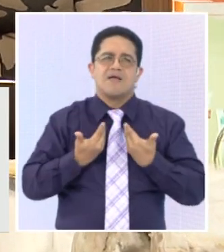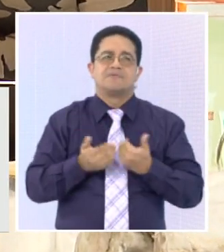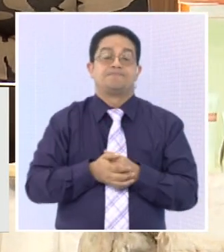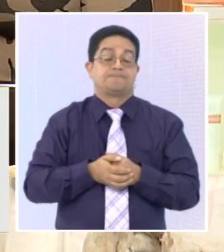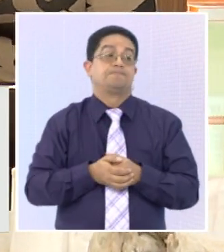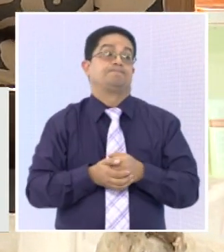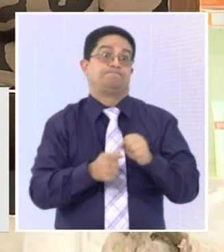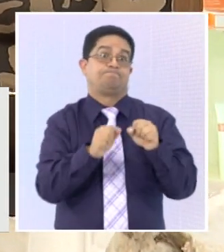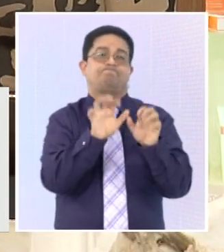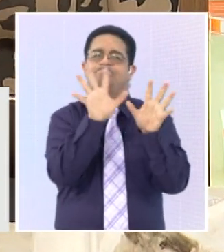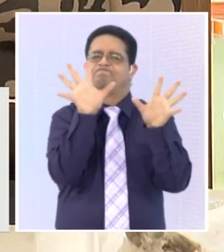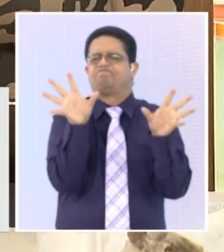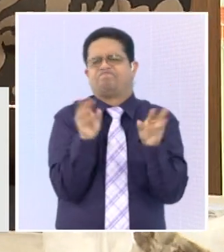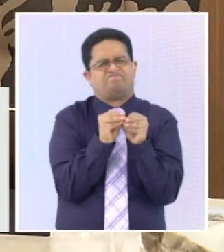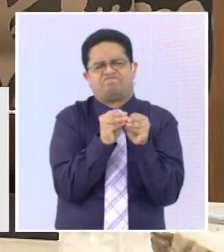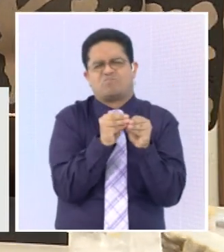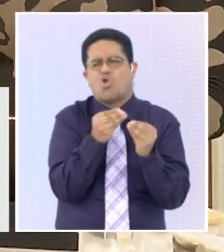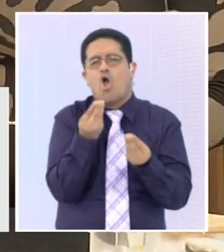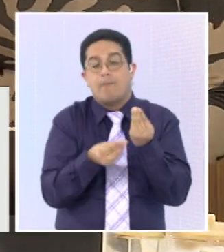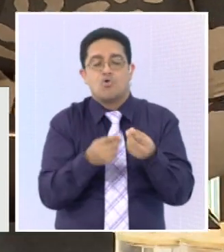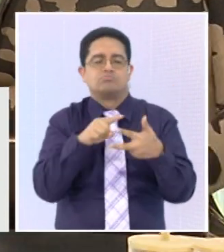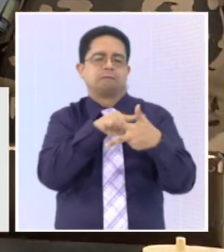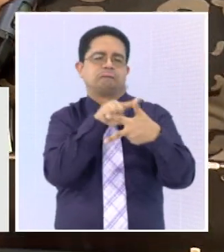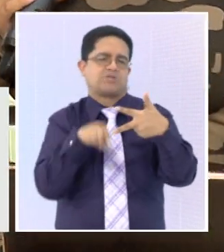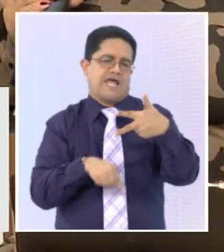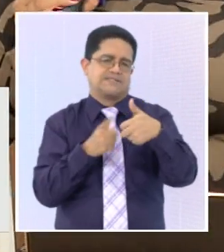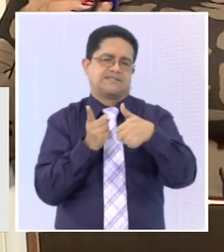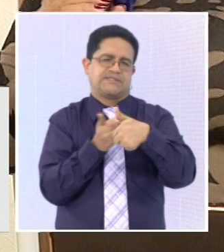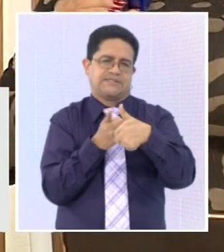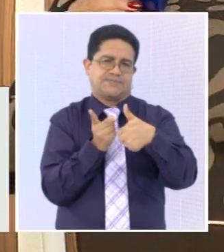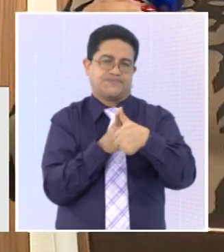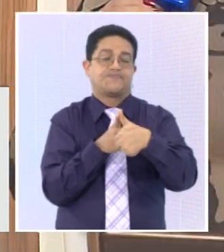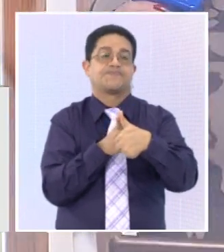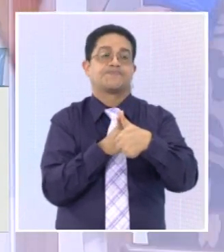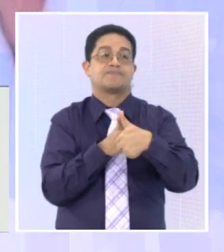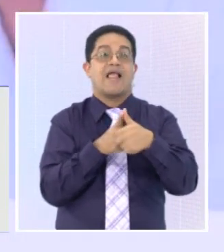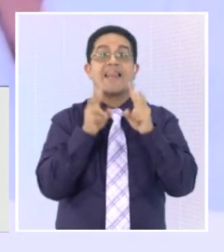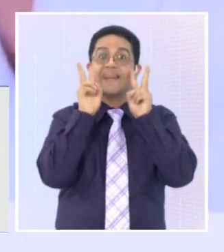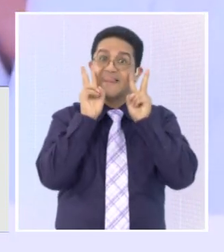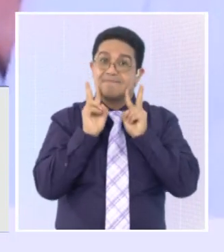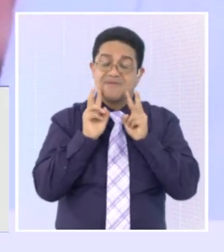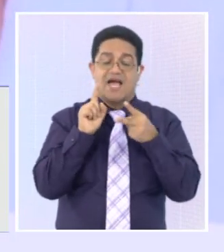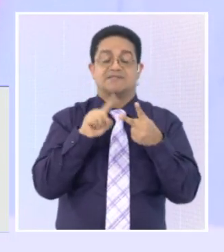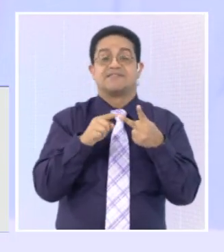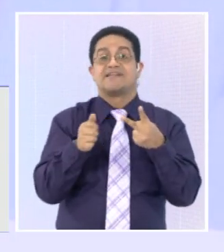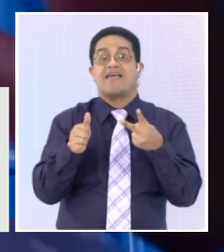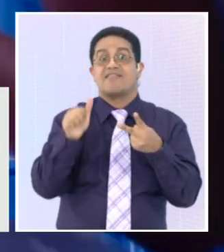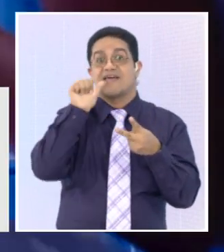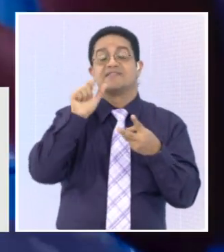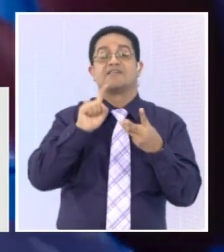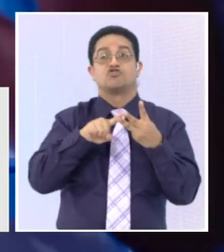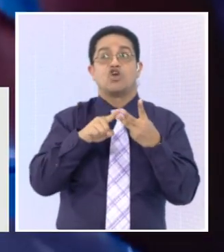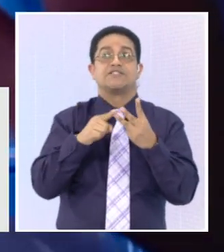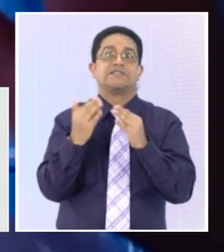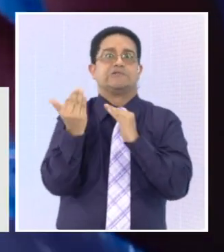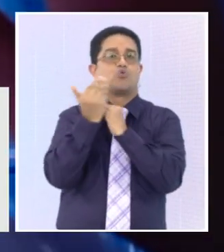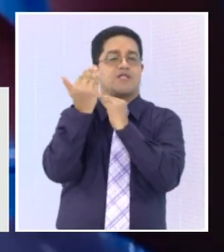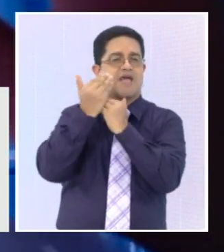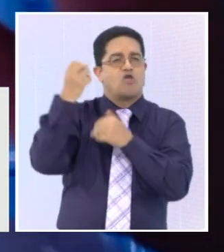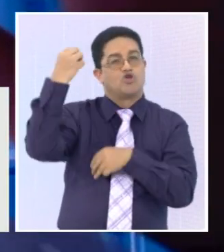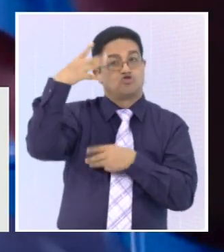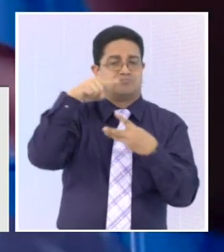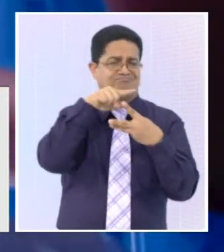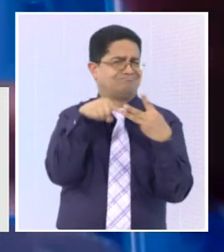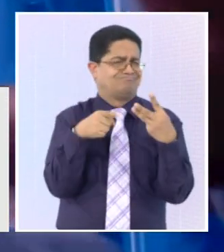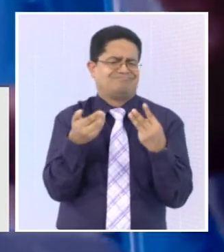que resumirlo, lo podemos hacer en tres sencillos pasos. Limpieza, hidratación y fotoprotección. Creo que eso es lo